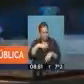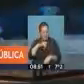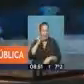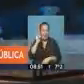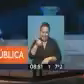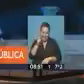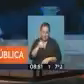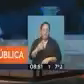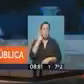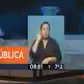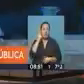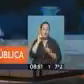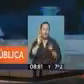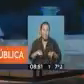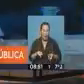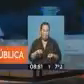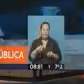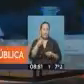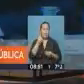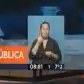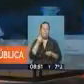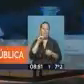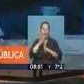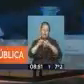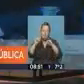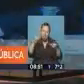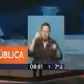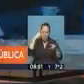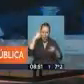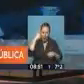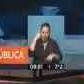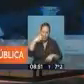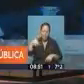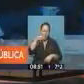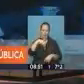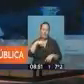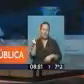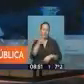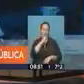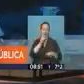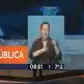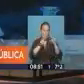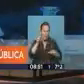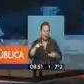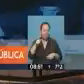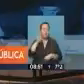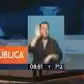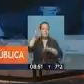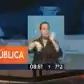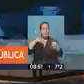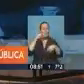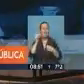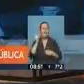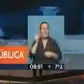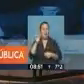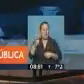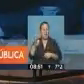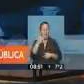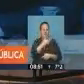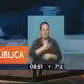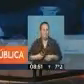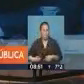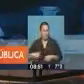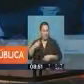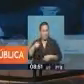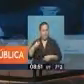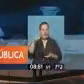Sí, principalmente también para sensibilizar a toda la sociedad. Uh-huh. Esta es una convocatoria que hace la